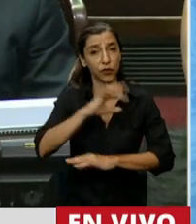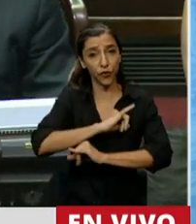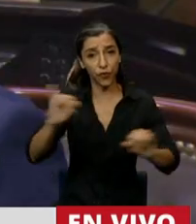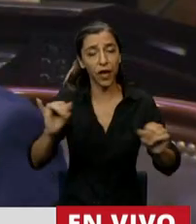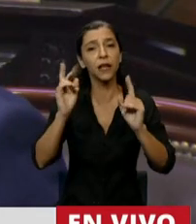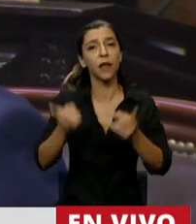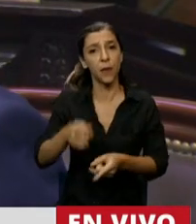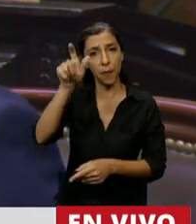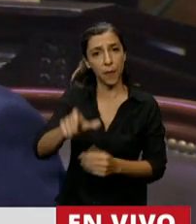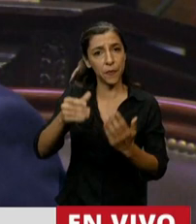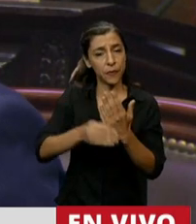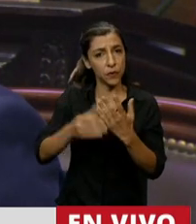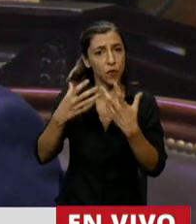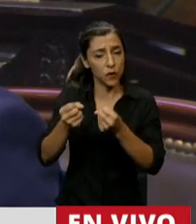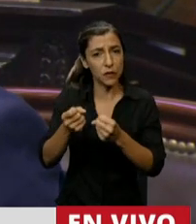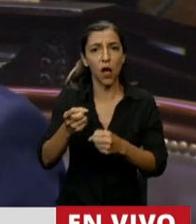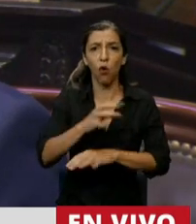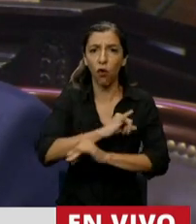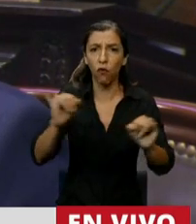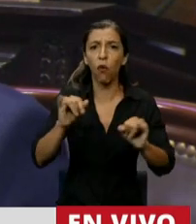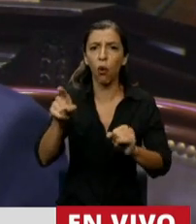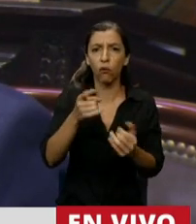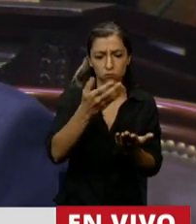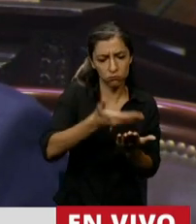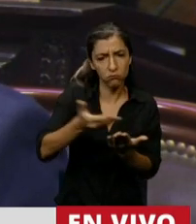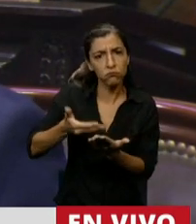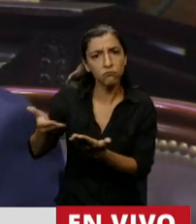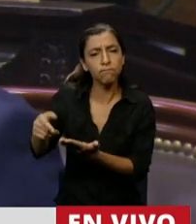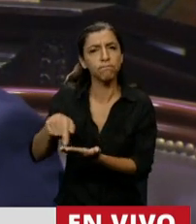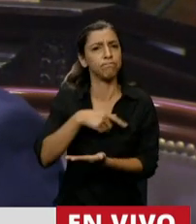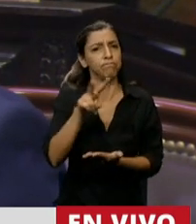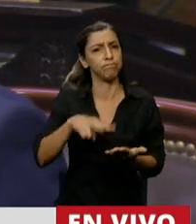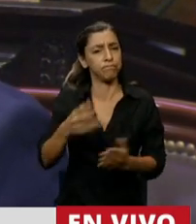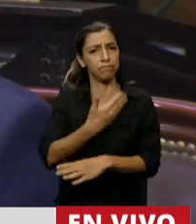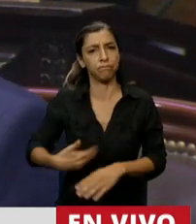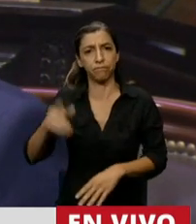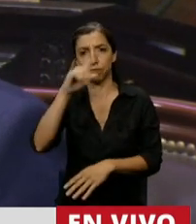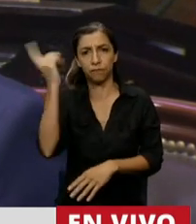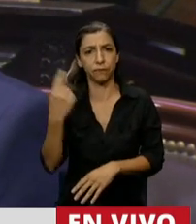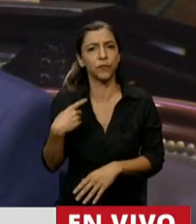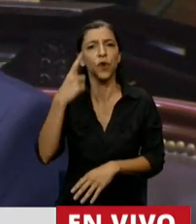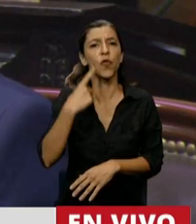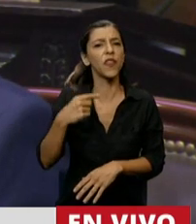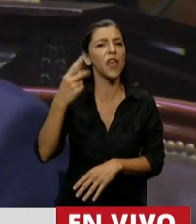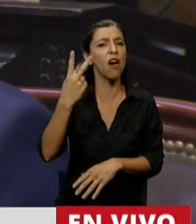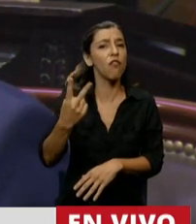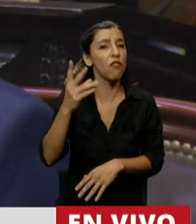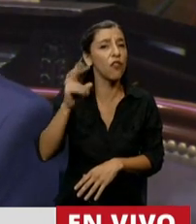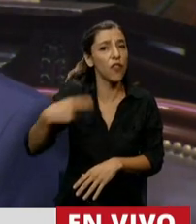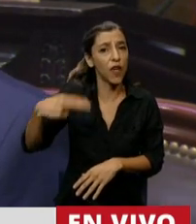de Salud. El presidente de la Nación, desde el 2 de noviembre a la fecha, ha hecho